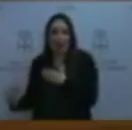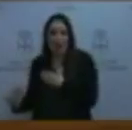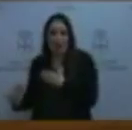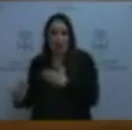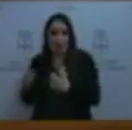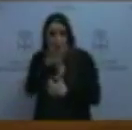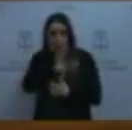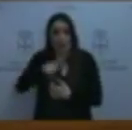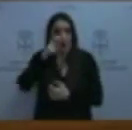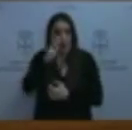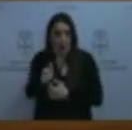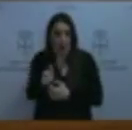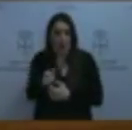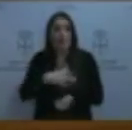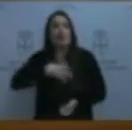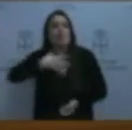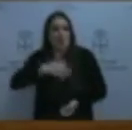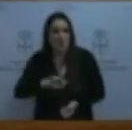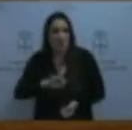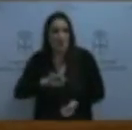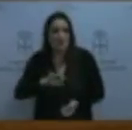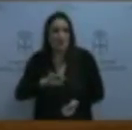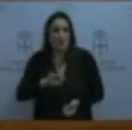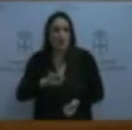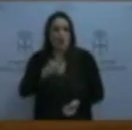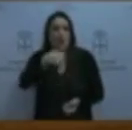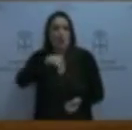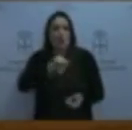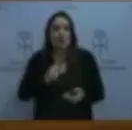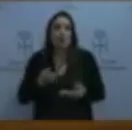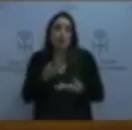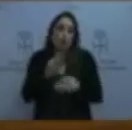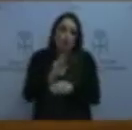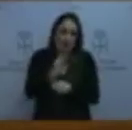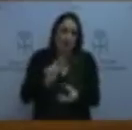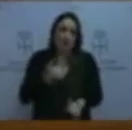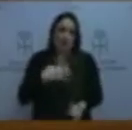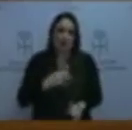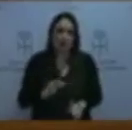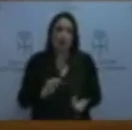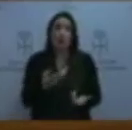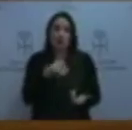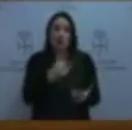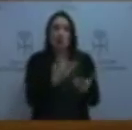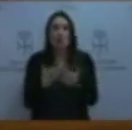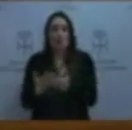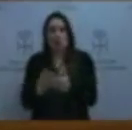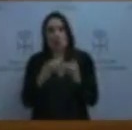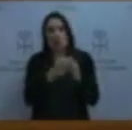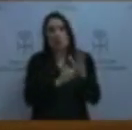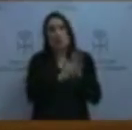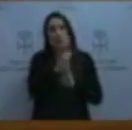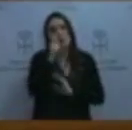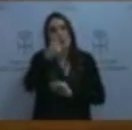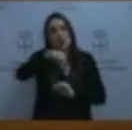zonas rurales que puedan ser objeto directo de estas subvenciones. Por eso exigimos a los grupos de desarrollo rural que